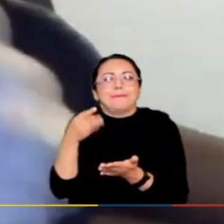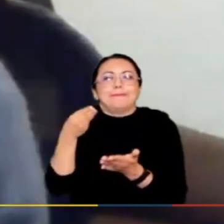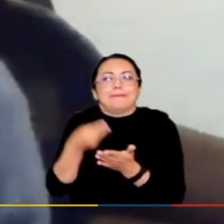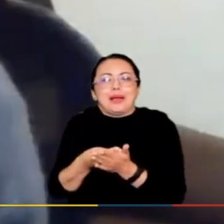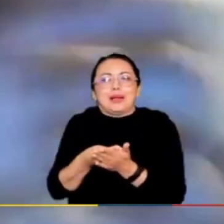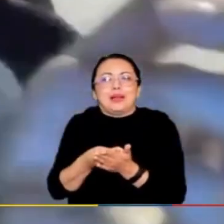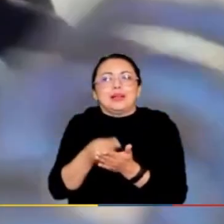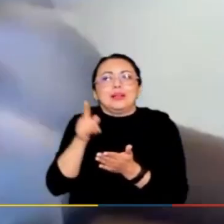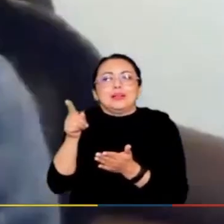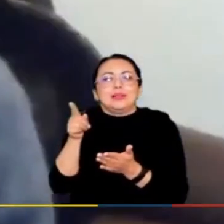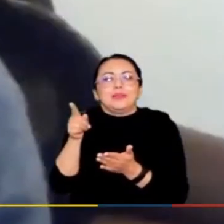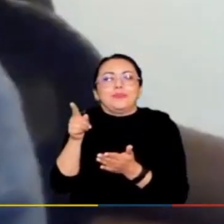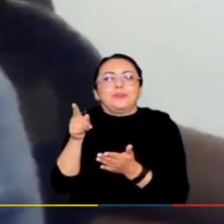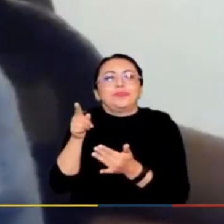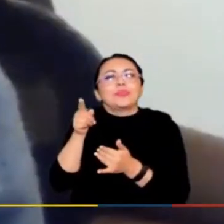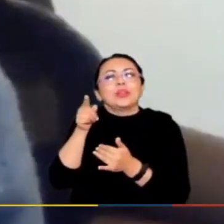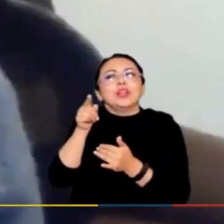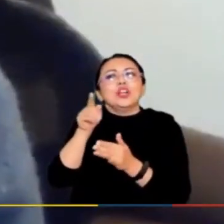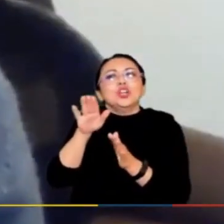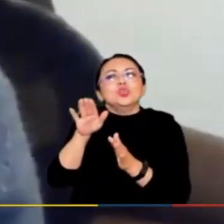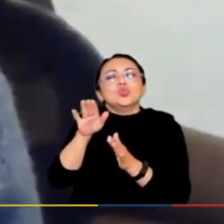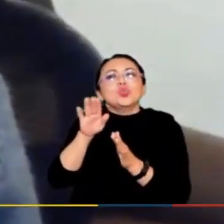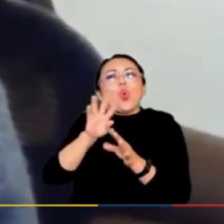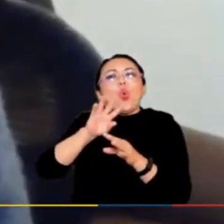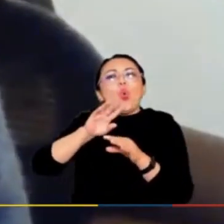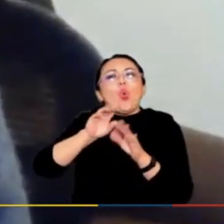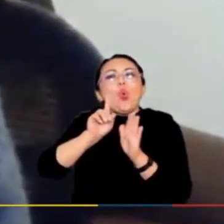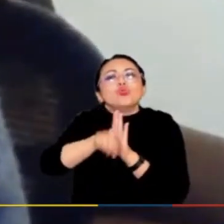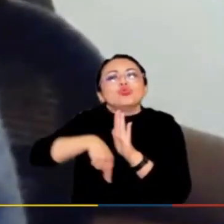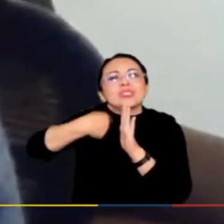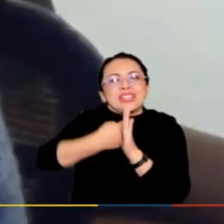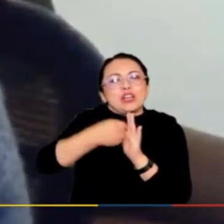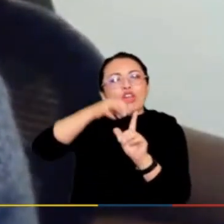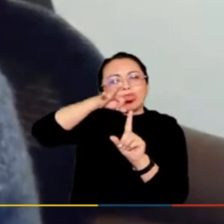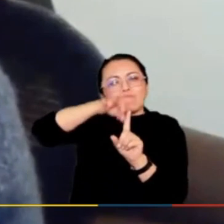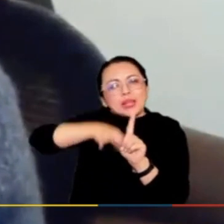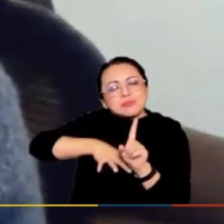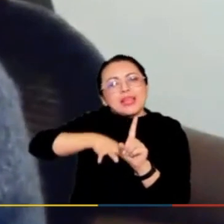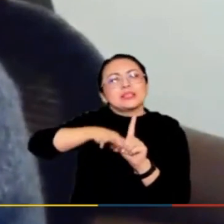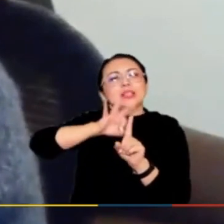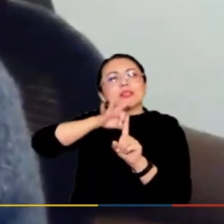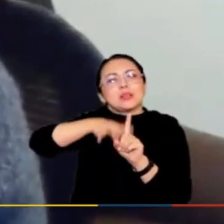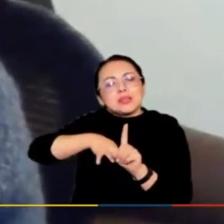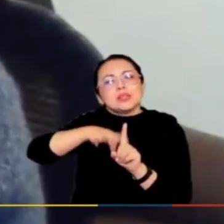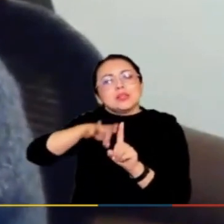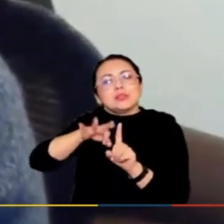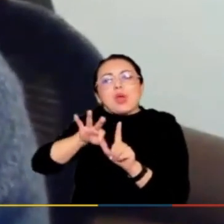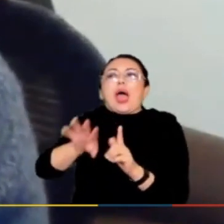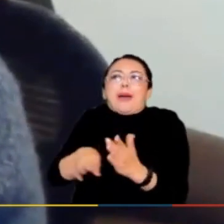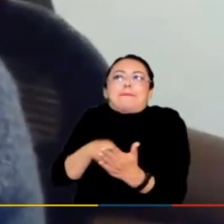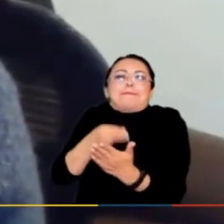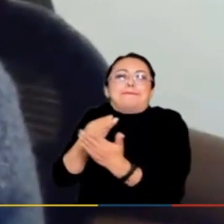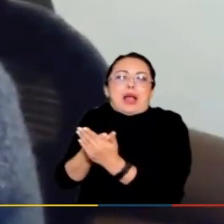recibe solo los dineros al final de un ciclo trimestral de compensación para efectos de los pagos.